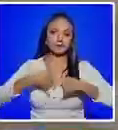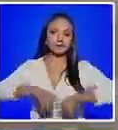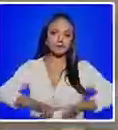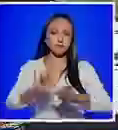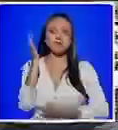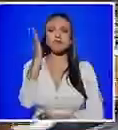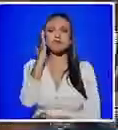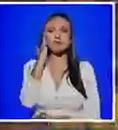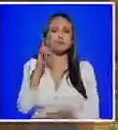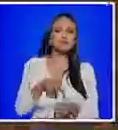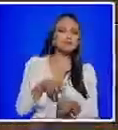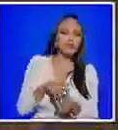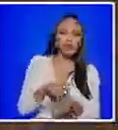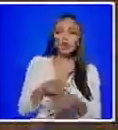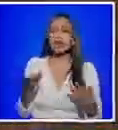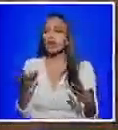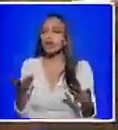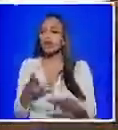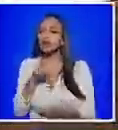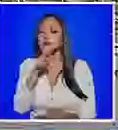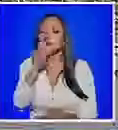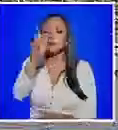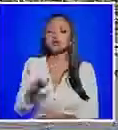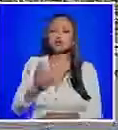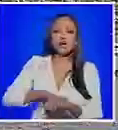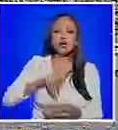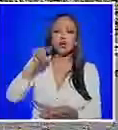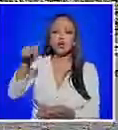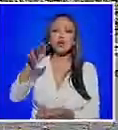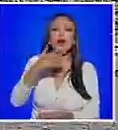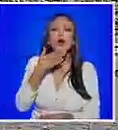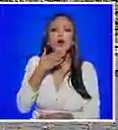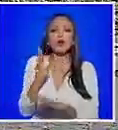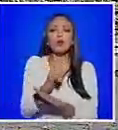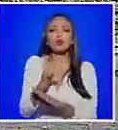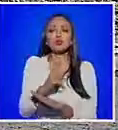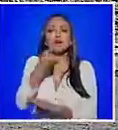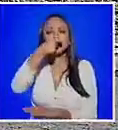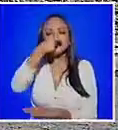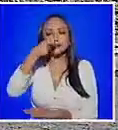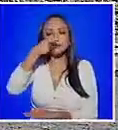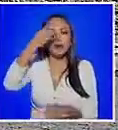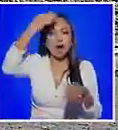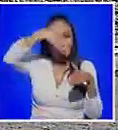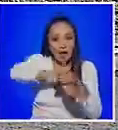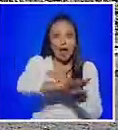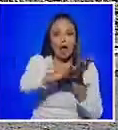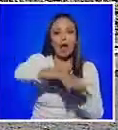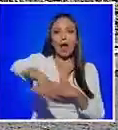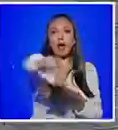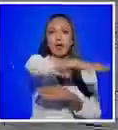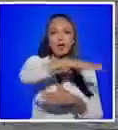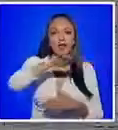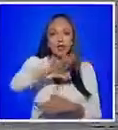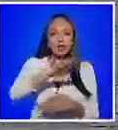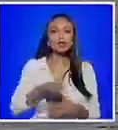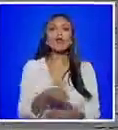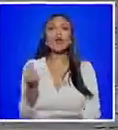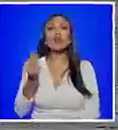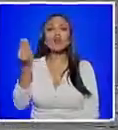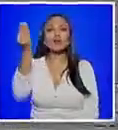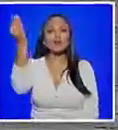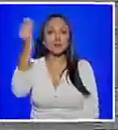determinar el lugar, la hora y los posibles responsables de este sistema utilizado para ingresar sustancias prohibidas a este centro de